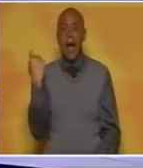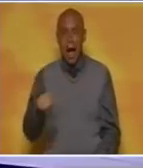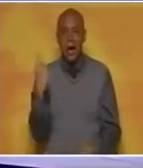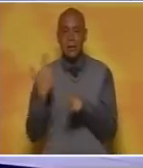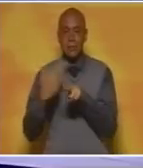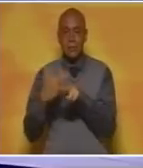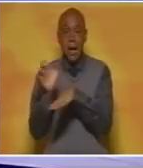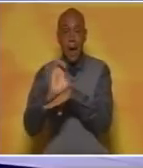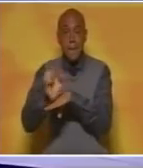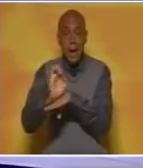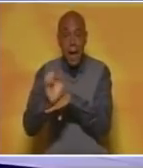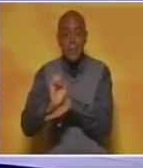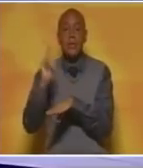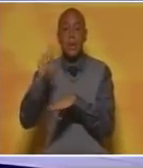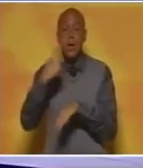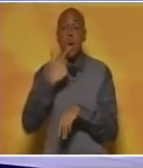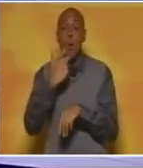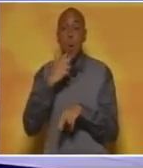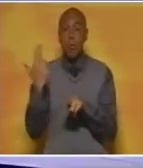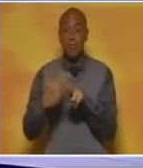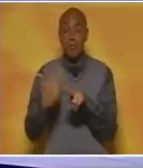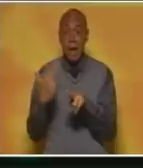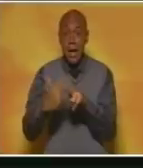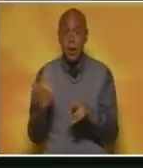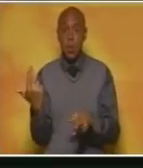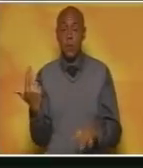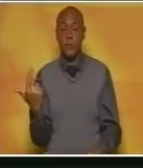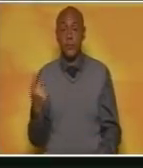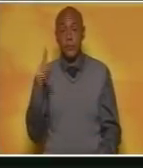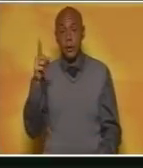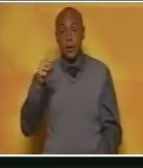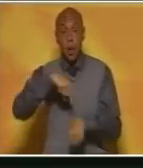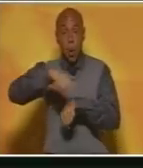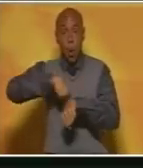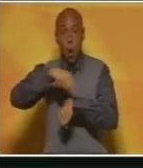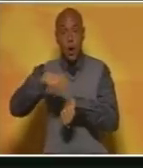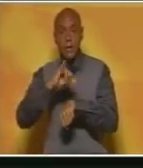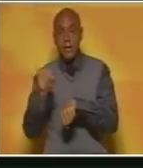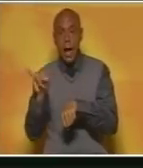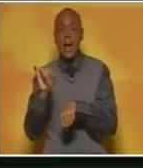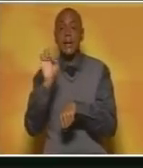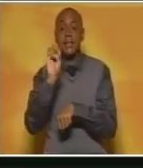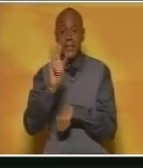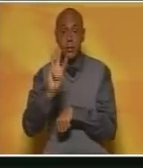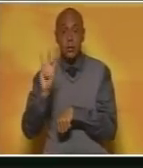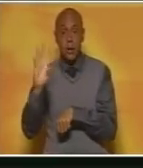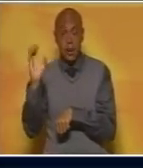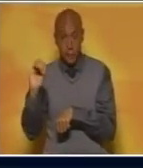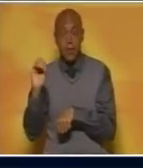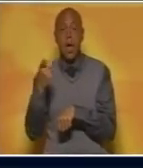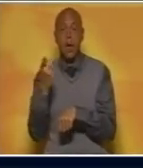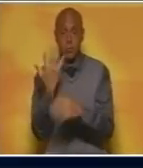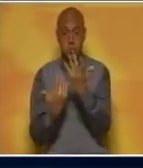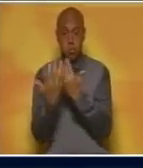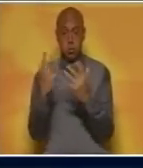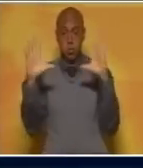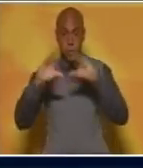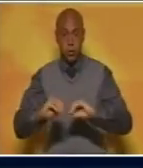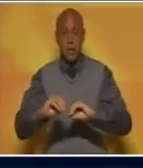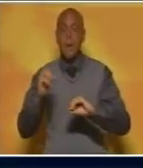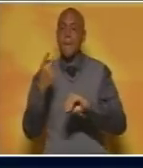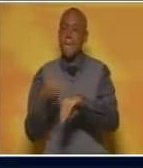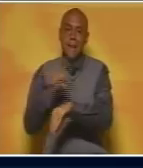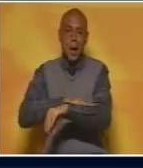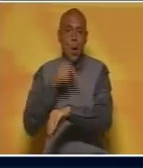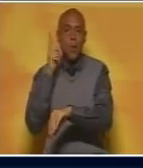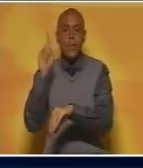emergencia y la alerta roja extrema. En las últimas horas han sido extinguidos 330 incendios, sin embargo, las rachas de viento